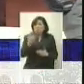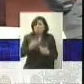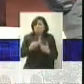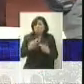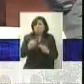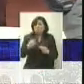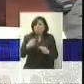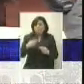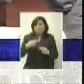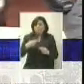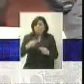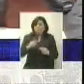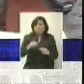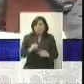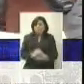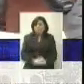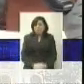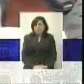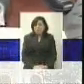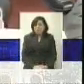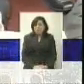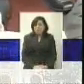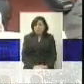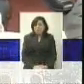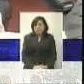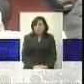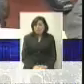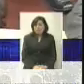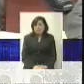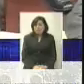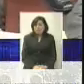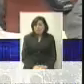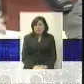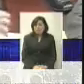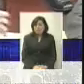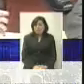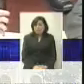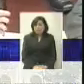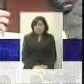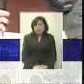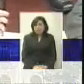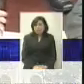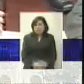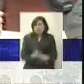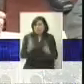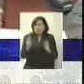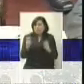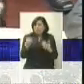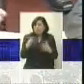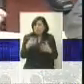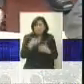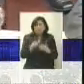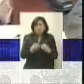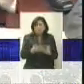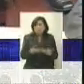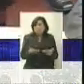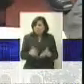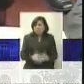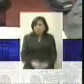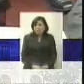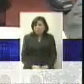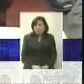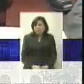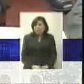el tema de Andahuasi, le dice a Gamarra. Y Gamarra le dice, oye, pero ese es un tema ya que está judicializado, que tiene como